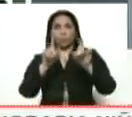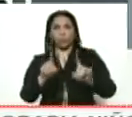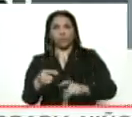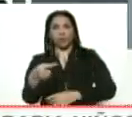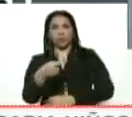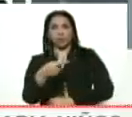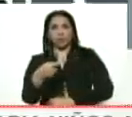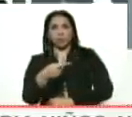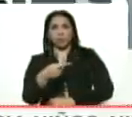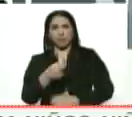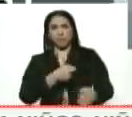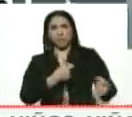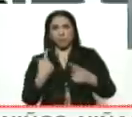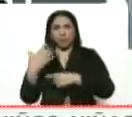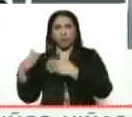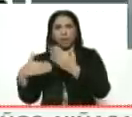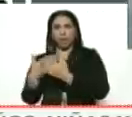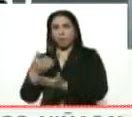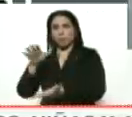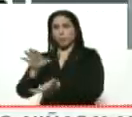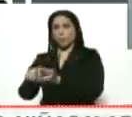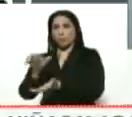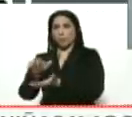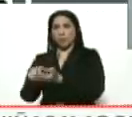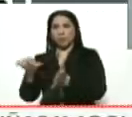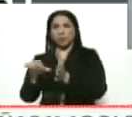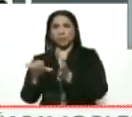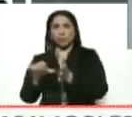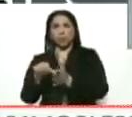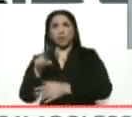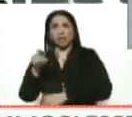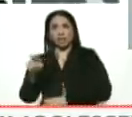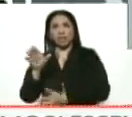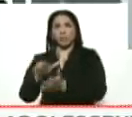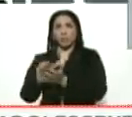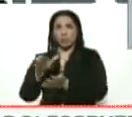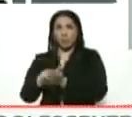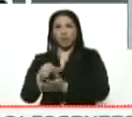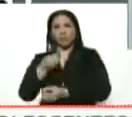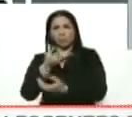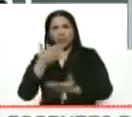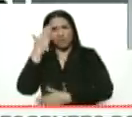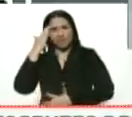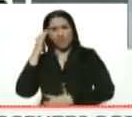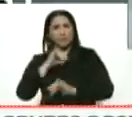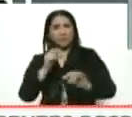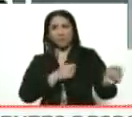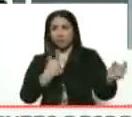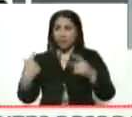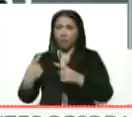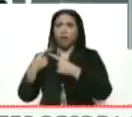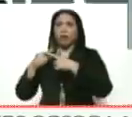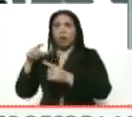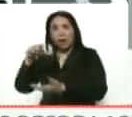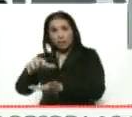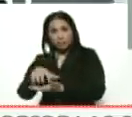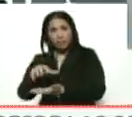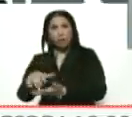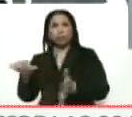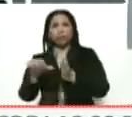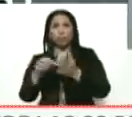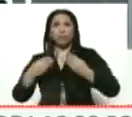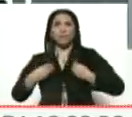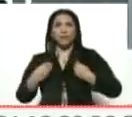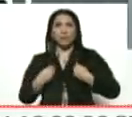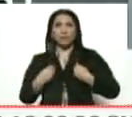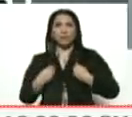se trasladó a Nueva Esparta, donde allí, como ustedes bien saben, cuando son trasladados a su estado de